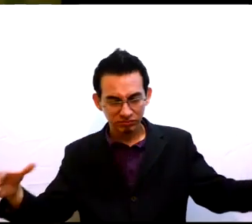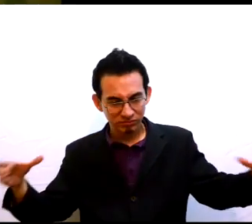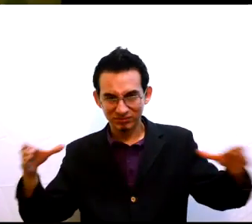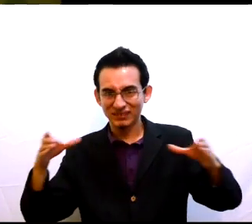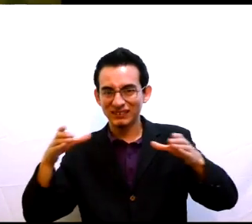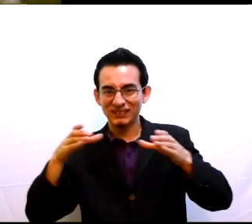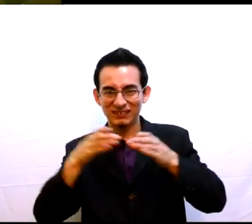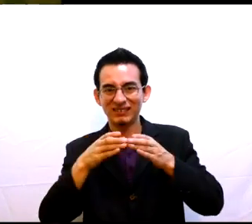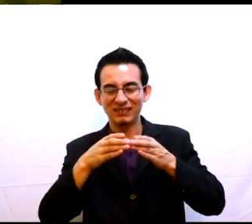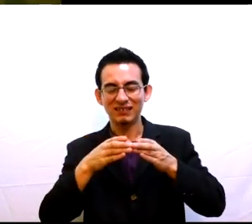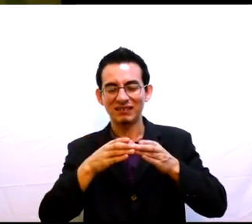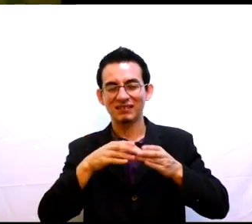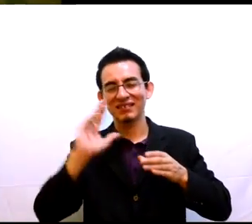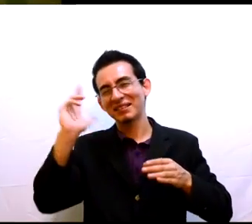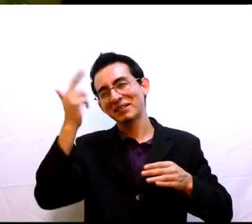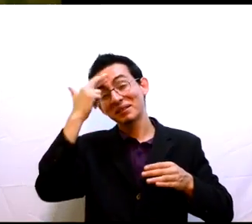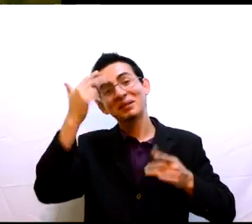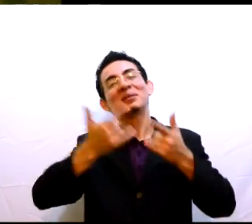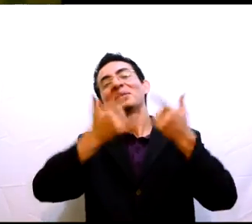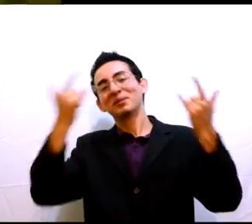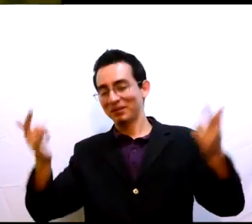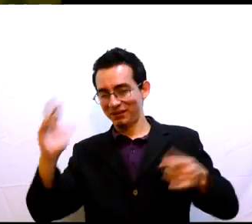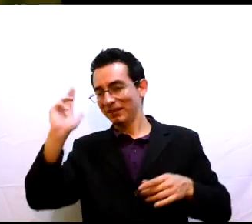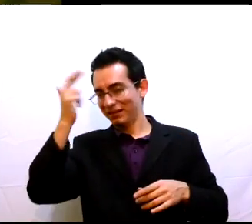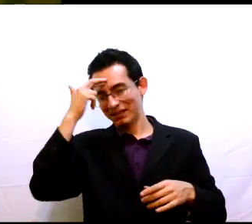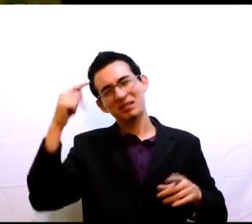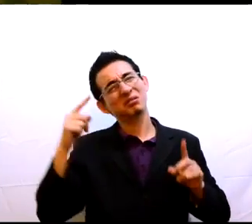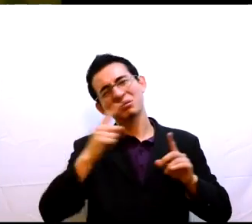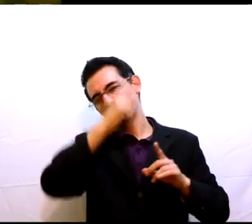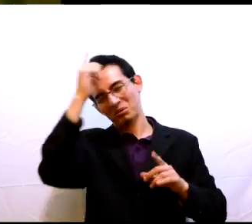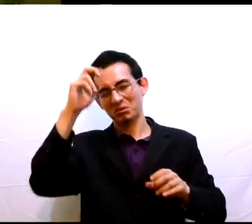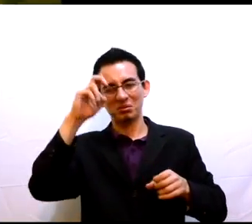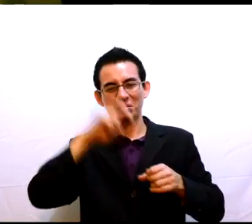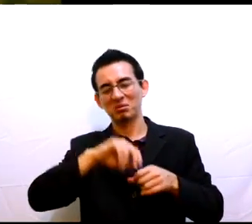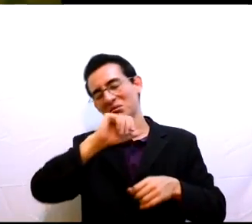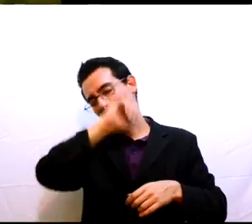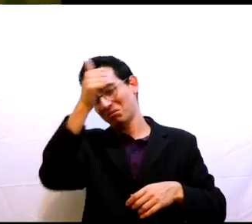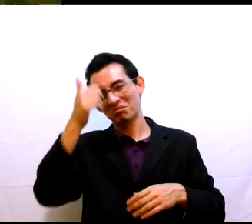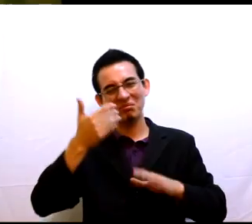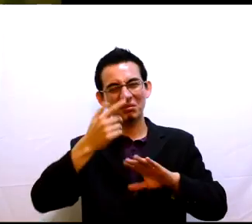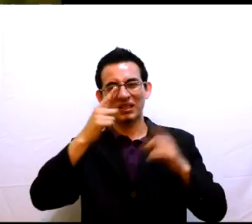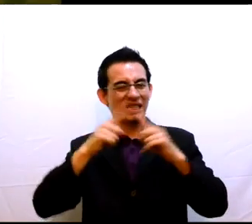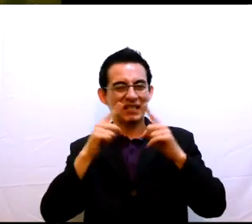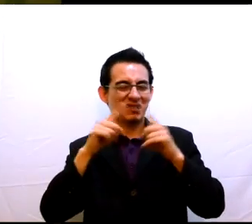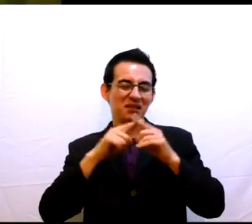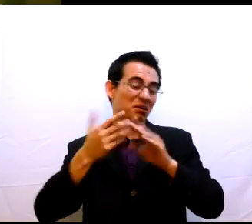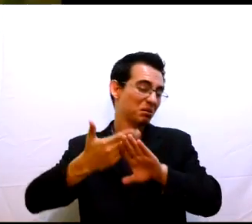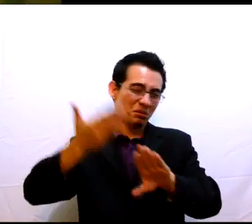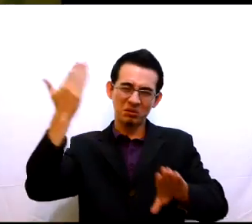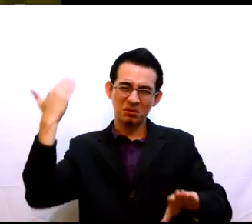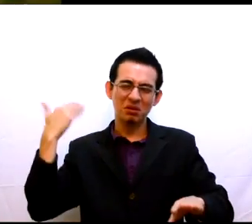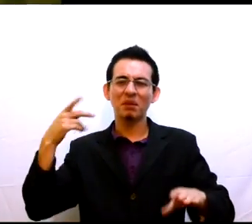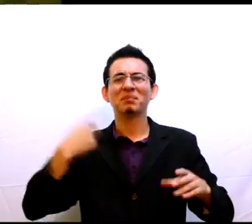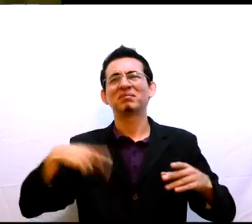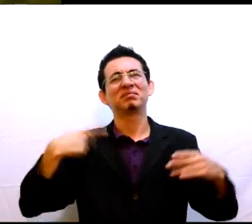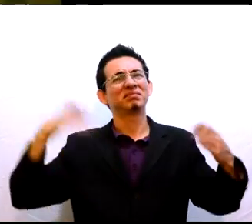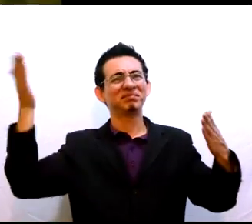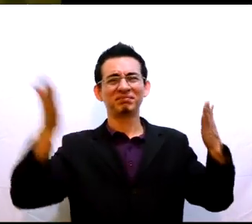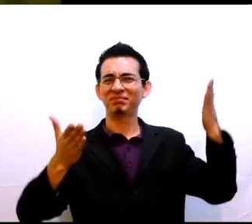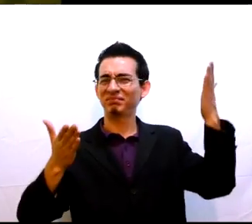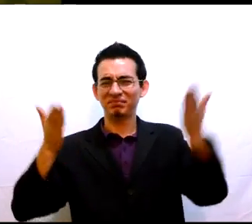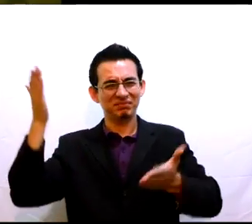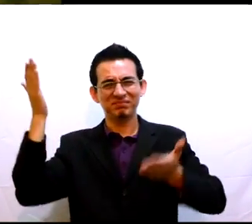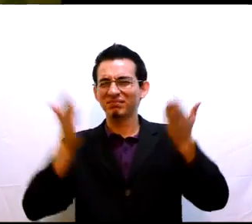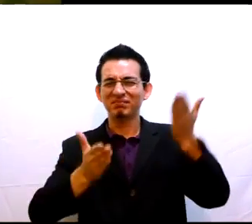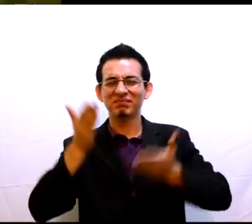toño lázaro recordar esas reuniones allá en la iglesia el camino hace más de 30 años venían huicholes venían